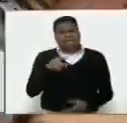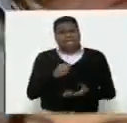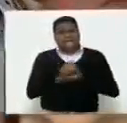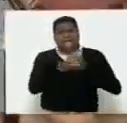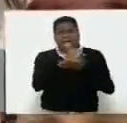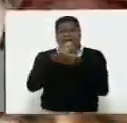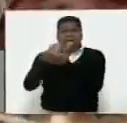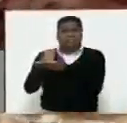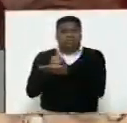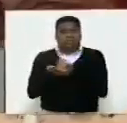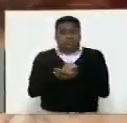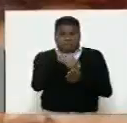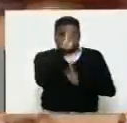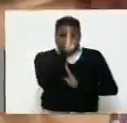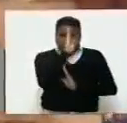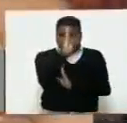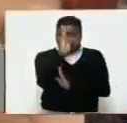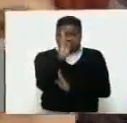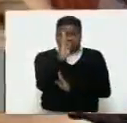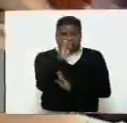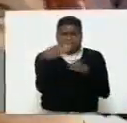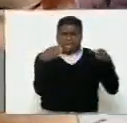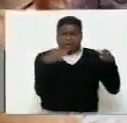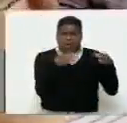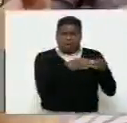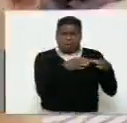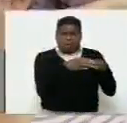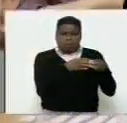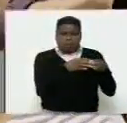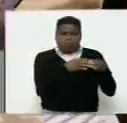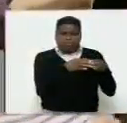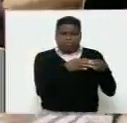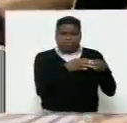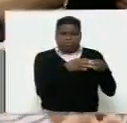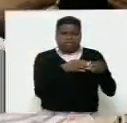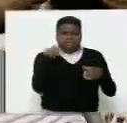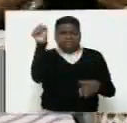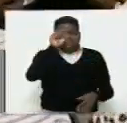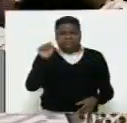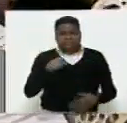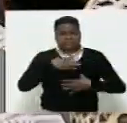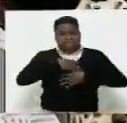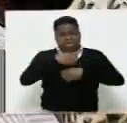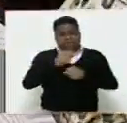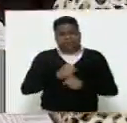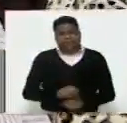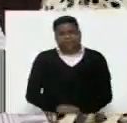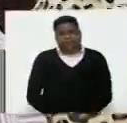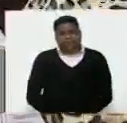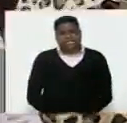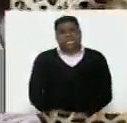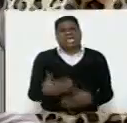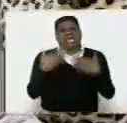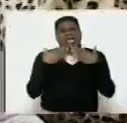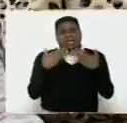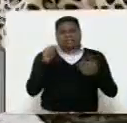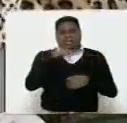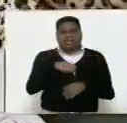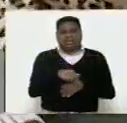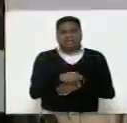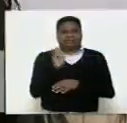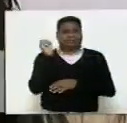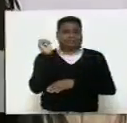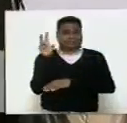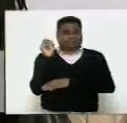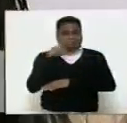las orientaciones de la Organización Mundial de la Salud, y hoy, gracias a esta soberana Asamblea Nacional